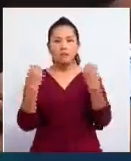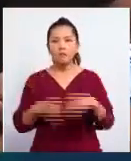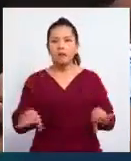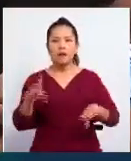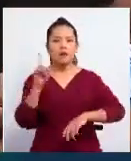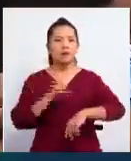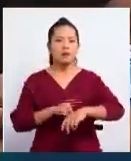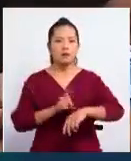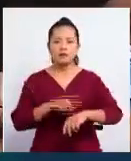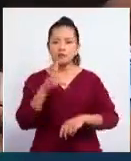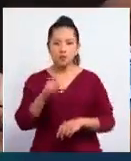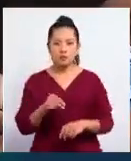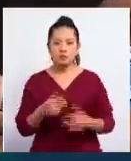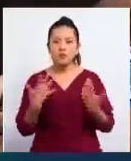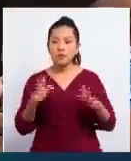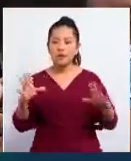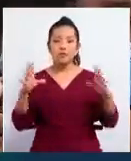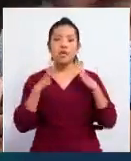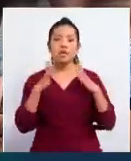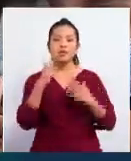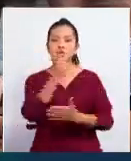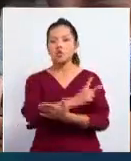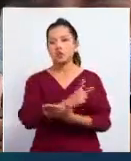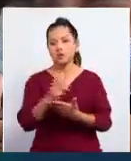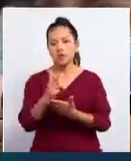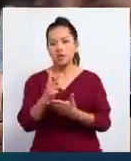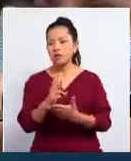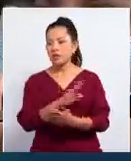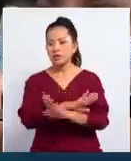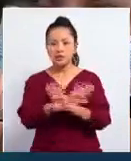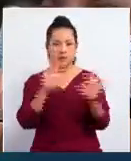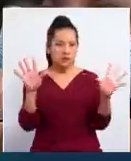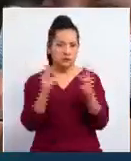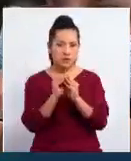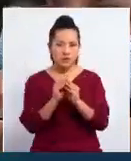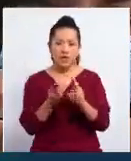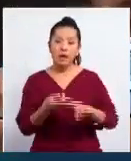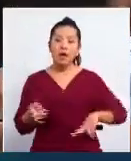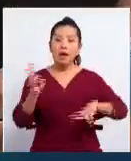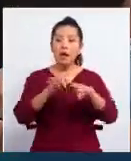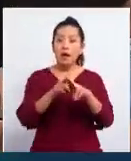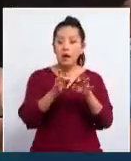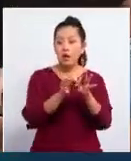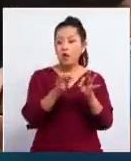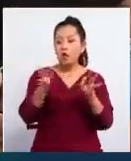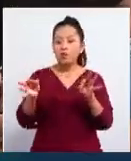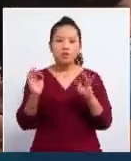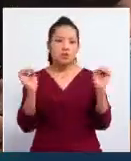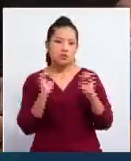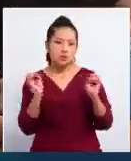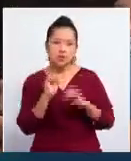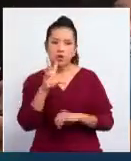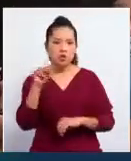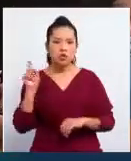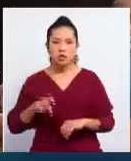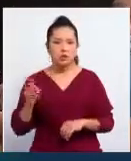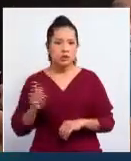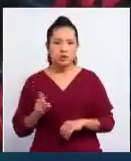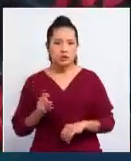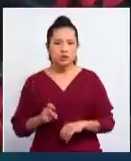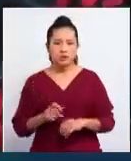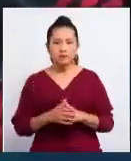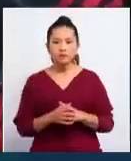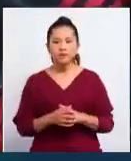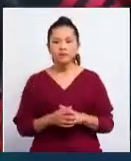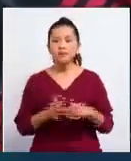el retorno de las vacaciones va a ser después de 15 días, no vamos a tener precisamente la necesidad de poder prolongar, ampliar las vacaciones de